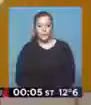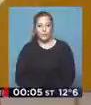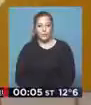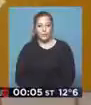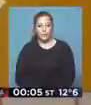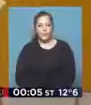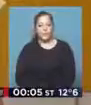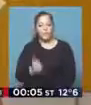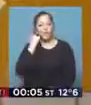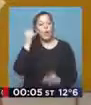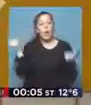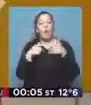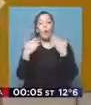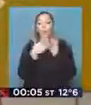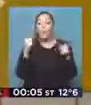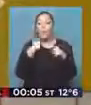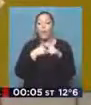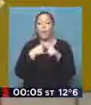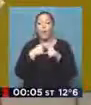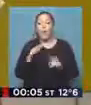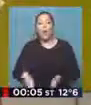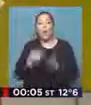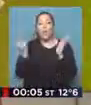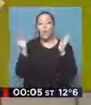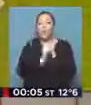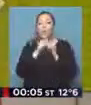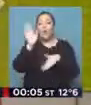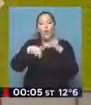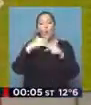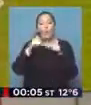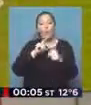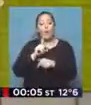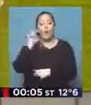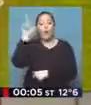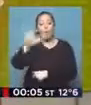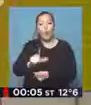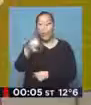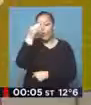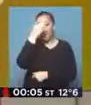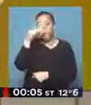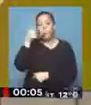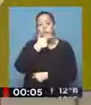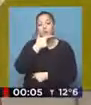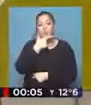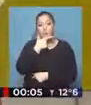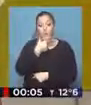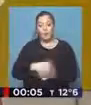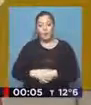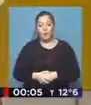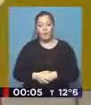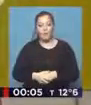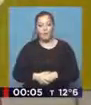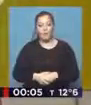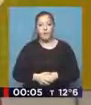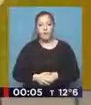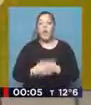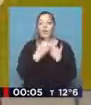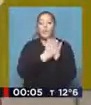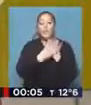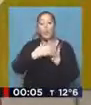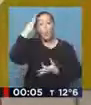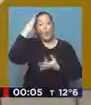y la audiencia pública por el aumento de las tarifas es fue convocada para el próximo lunes 12 de septiembre en ese sentido el ministro de justicia